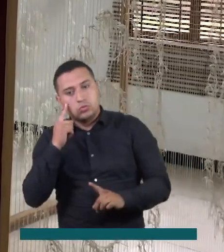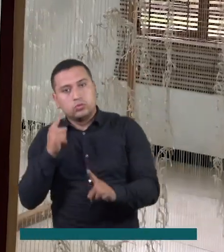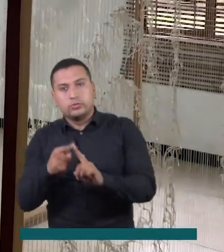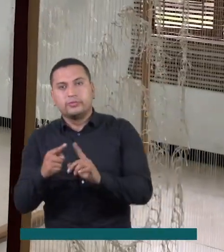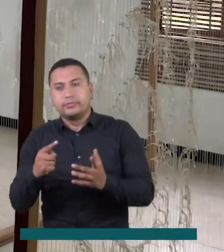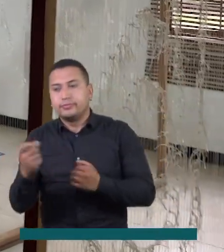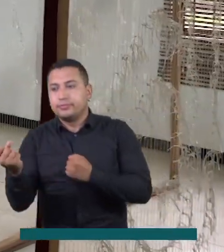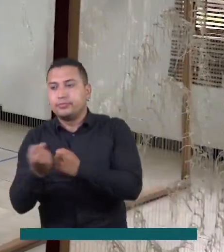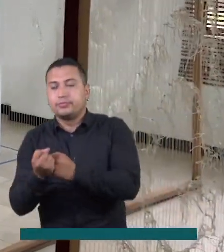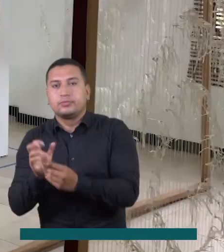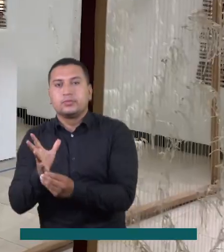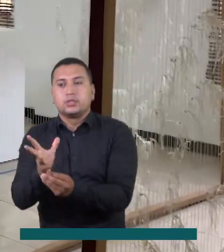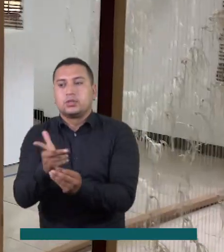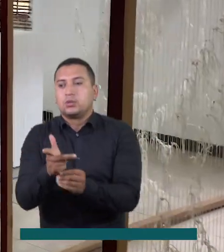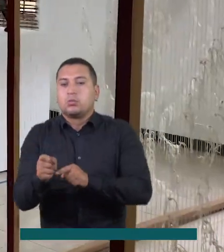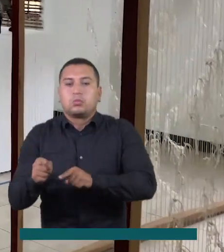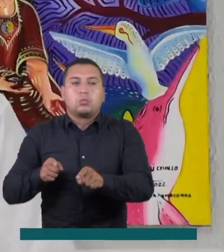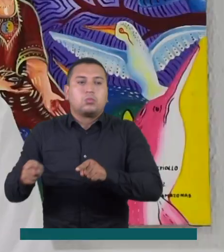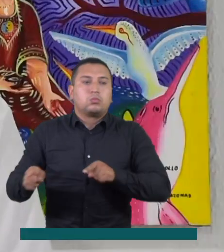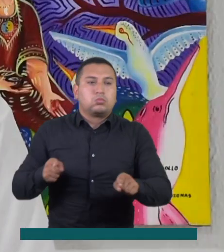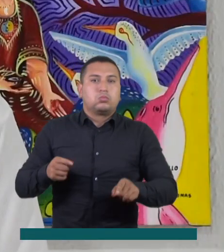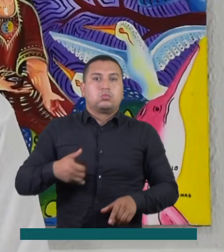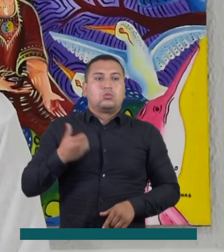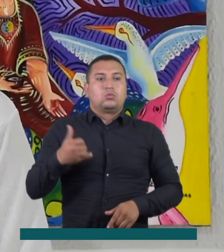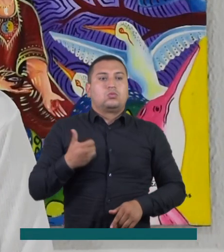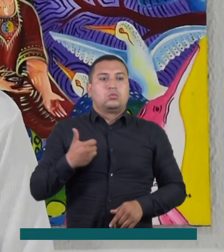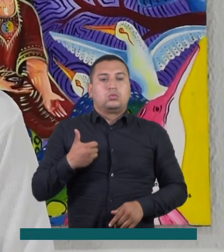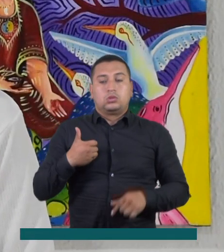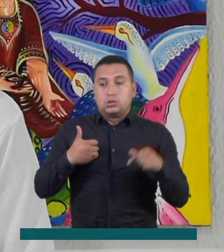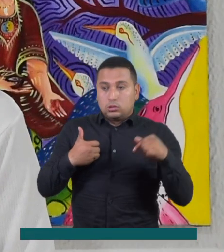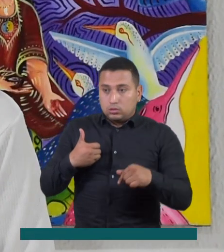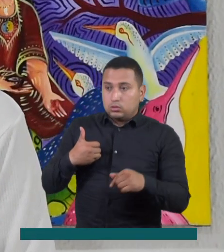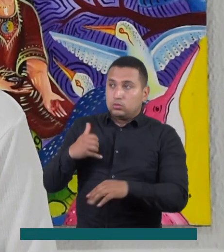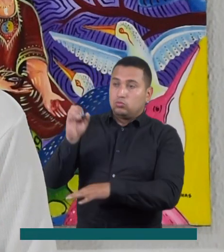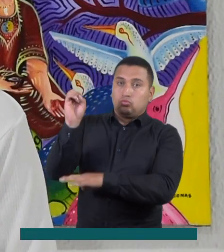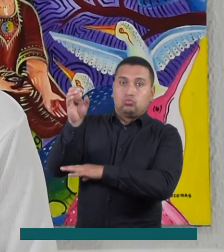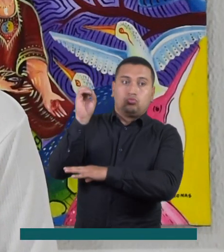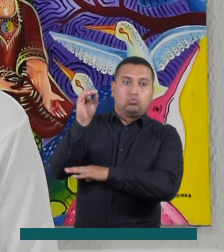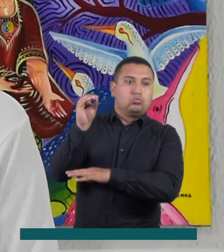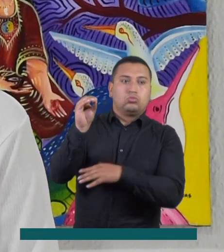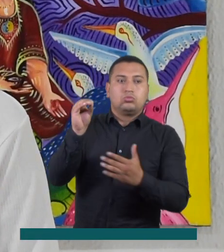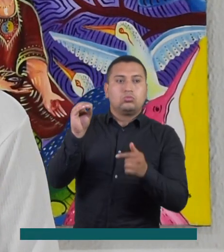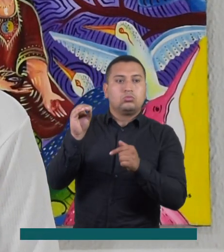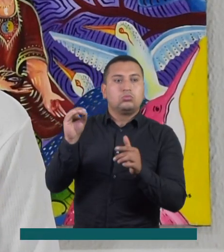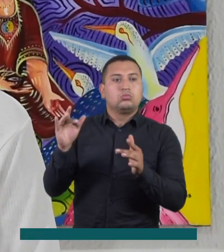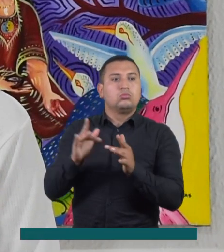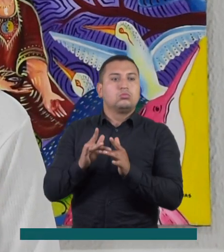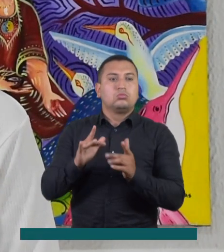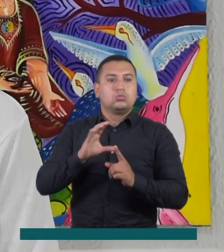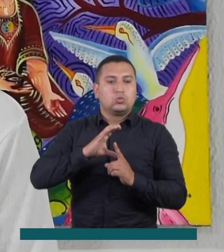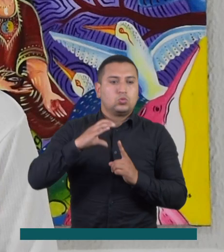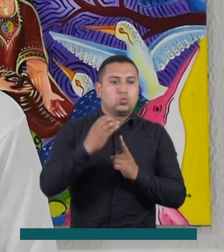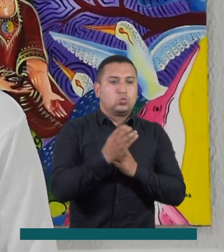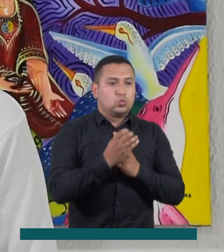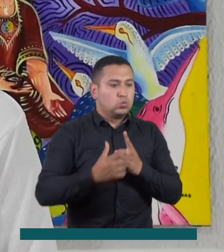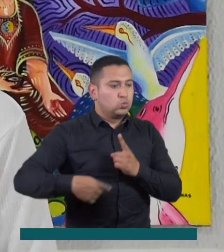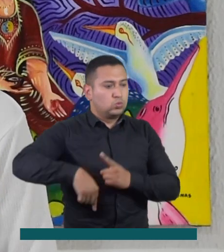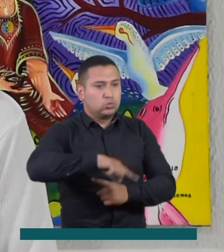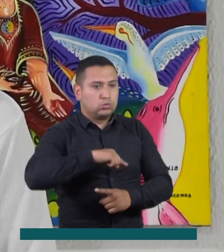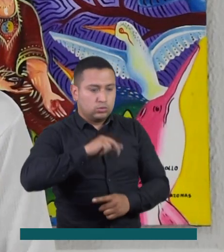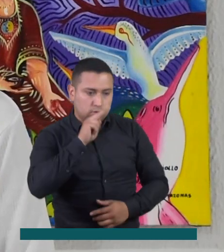de apoyar a los artistas jóvenes. Dentro de la exposición creo que se recoge mucho de lo que es nuestra cultura nacional